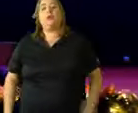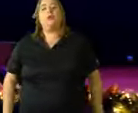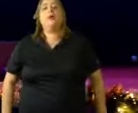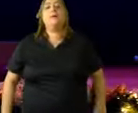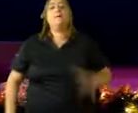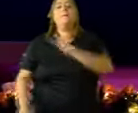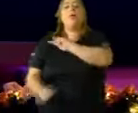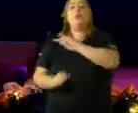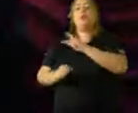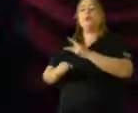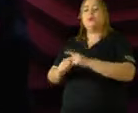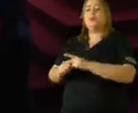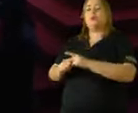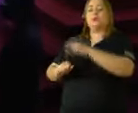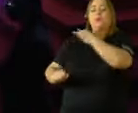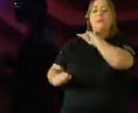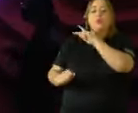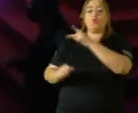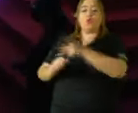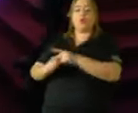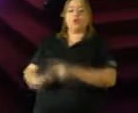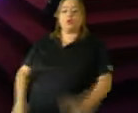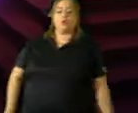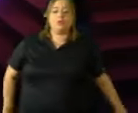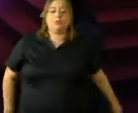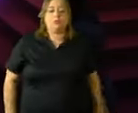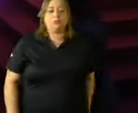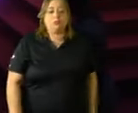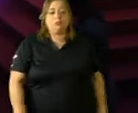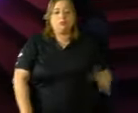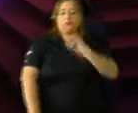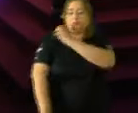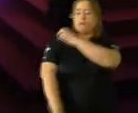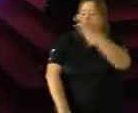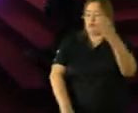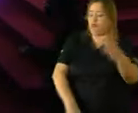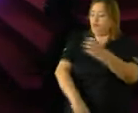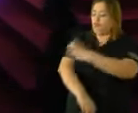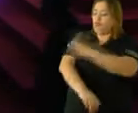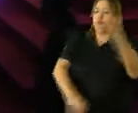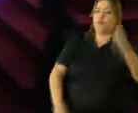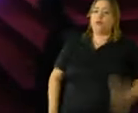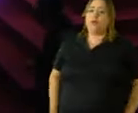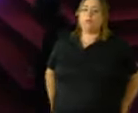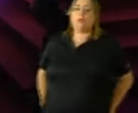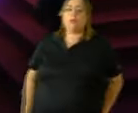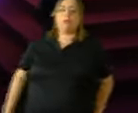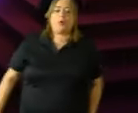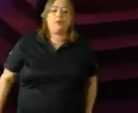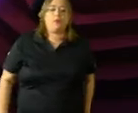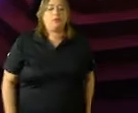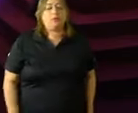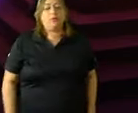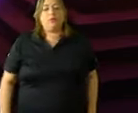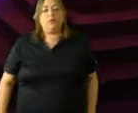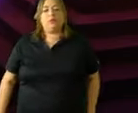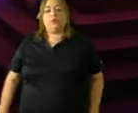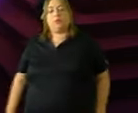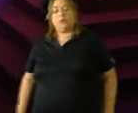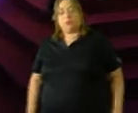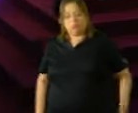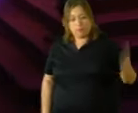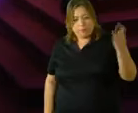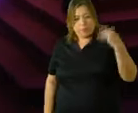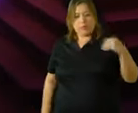Poderoso, poderoso, poderoso, poderoso, poderoso. Ariel, alaba.